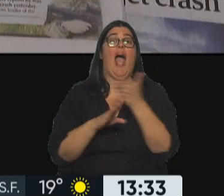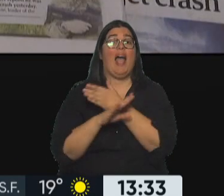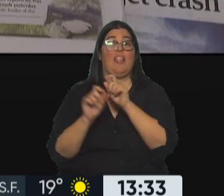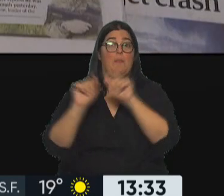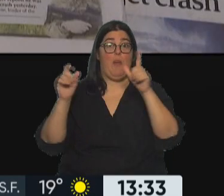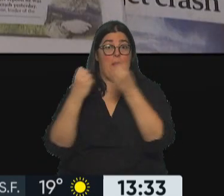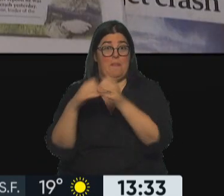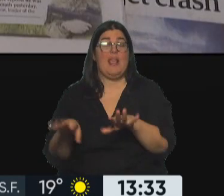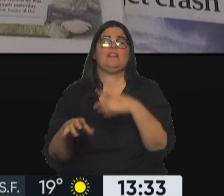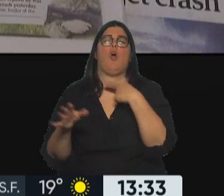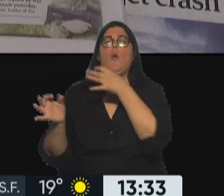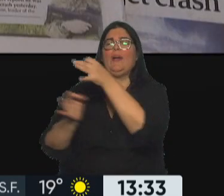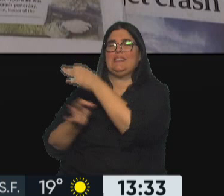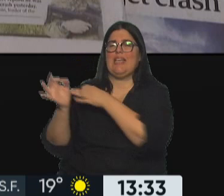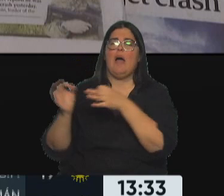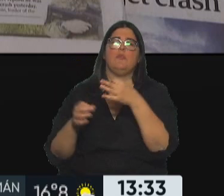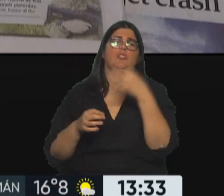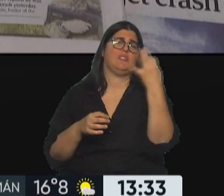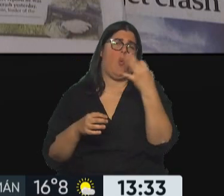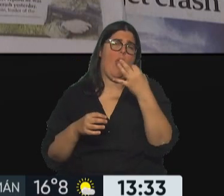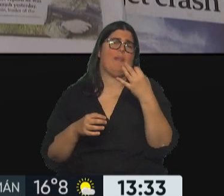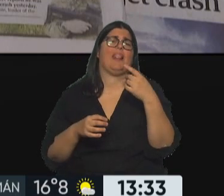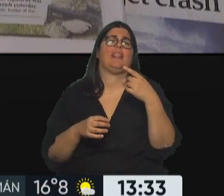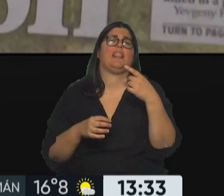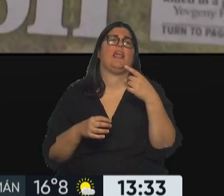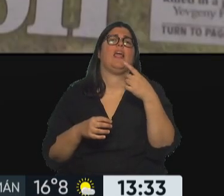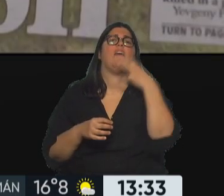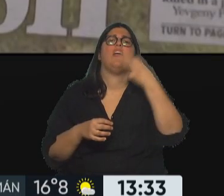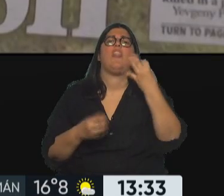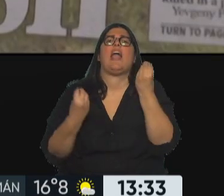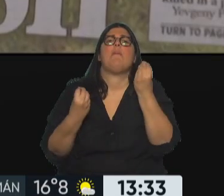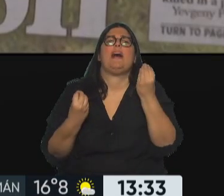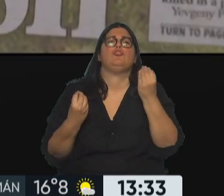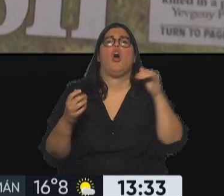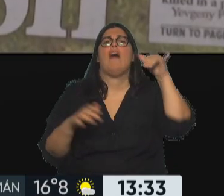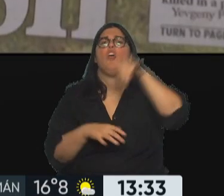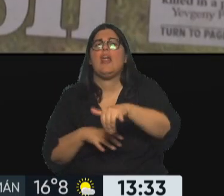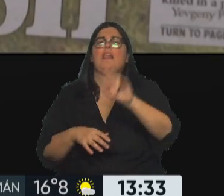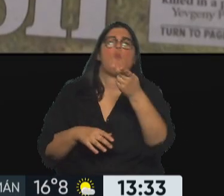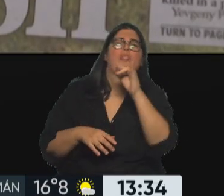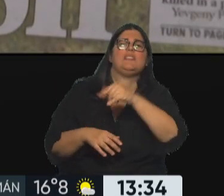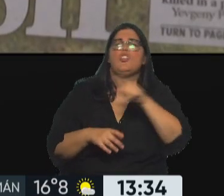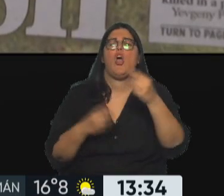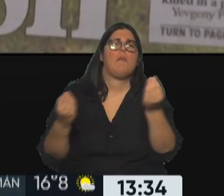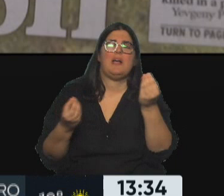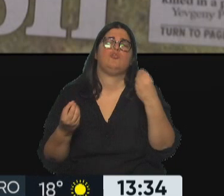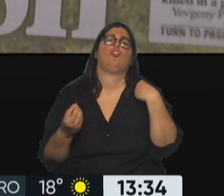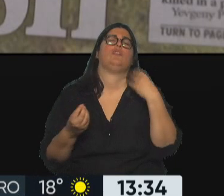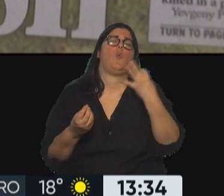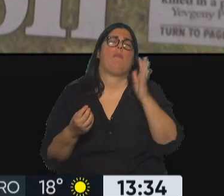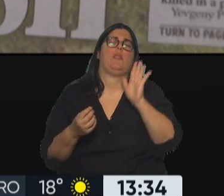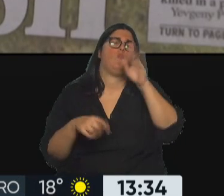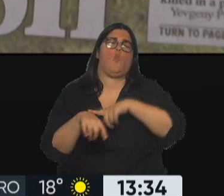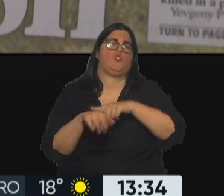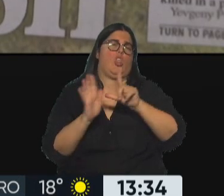sea recién dentro de mucho tiempo que podamos saber realmente qué es lo que ha sucedido una vez que todos estos conflictos finalicen y que